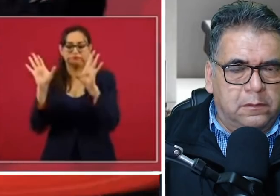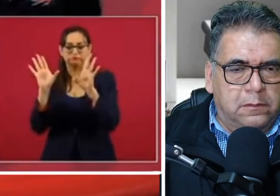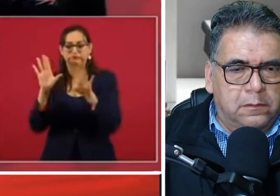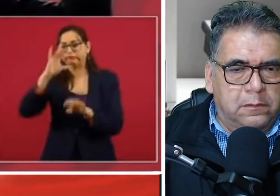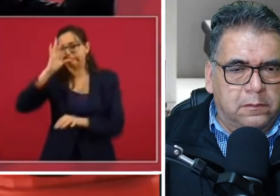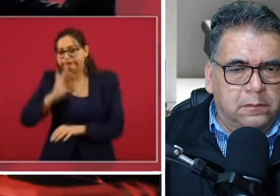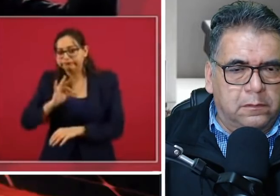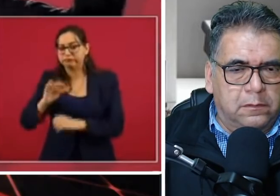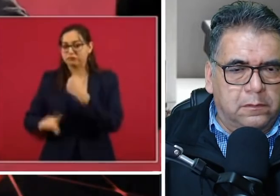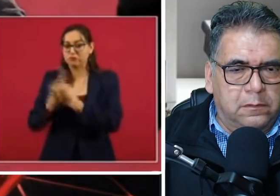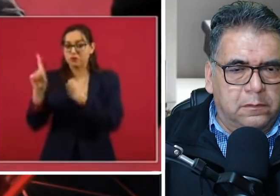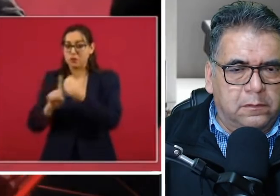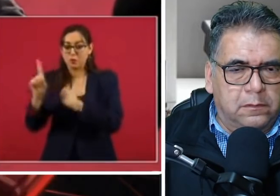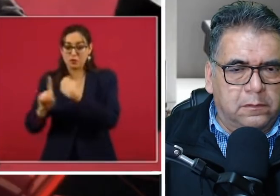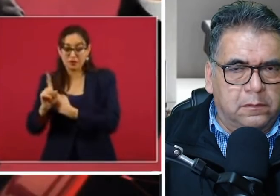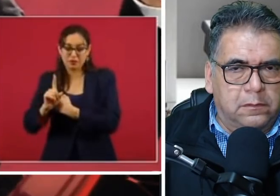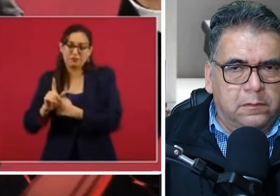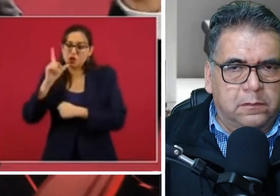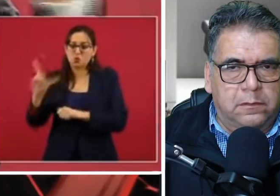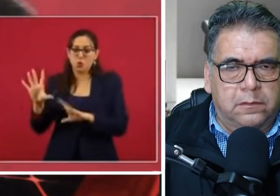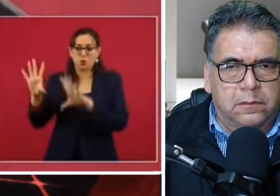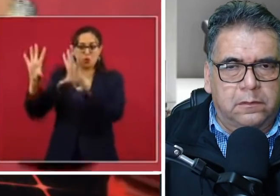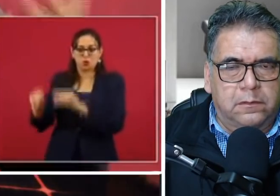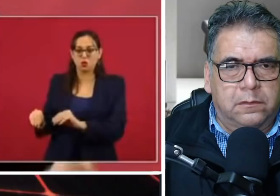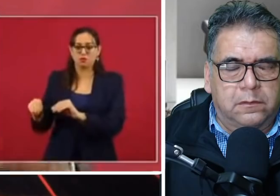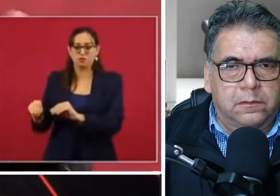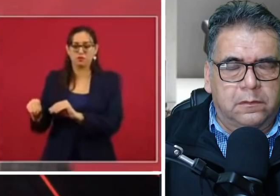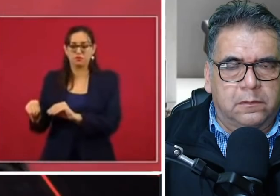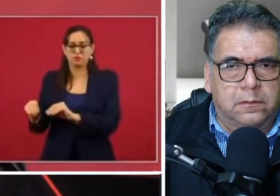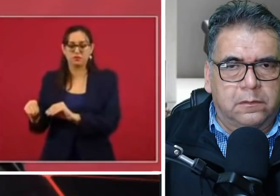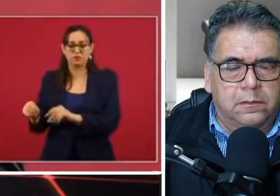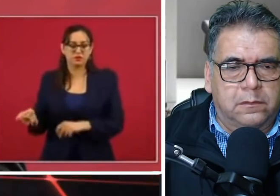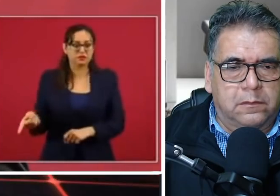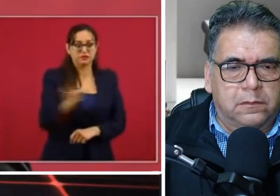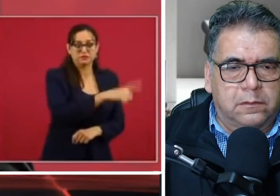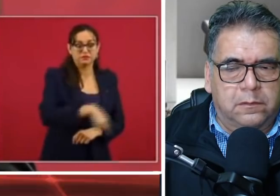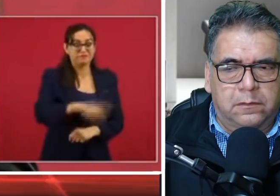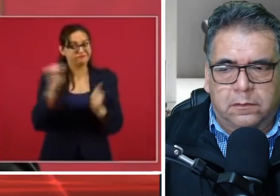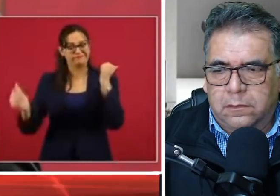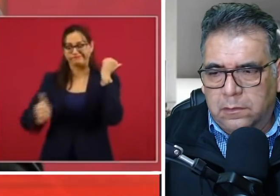y hacen pues un escándalo